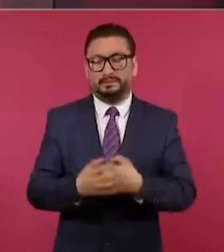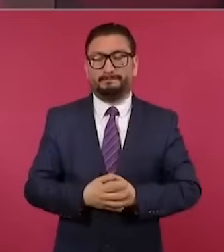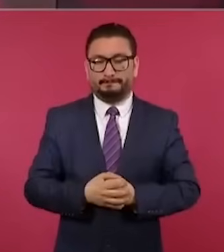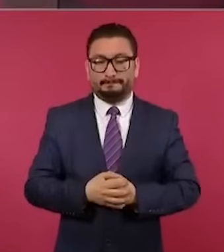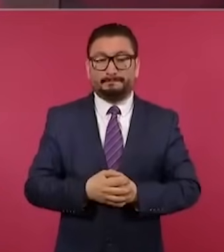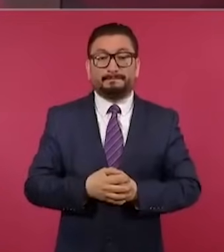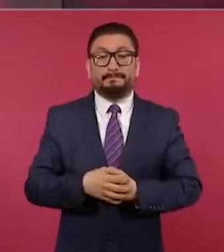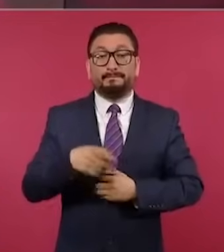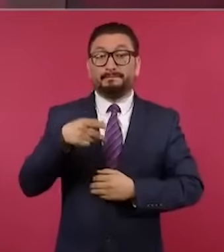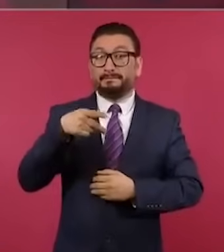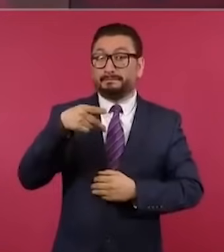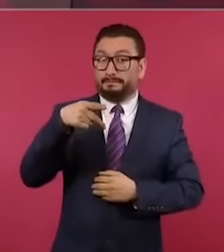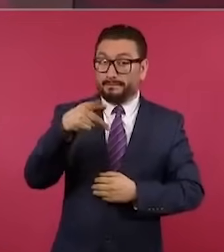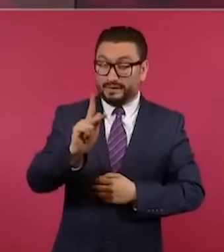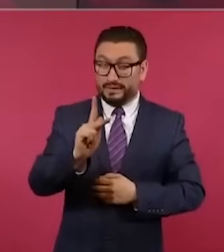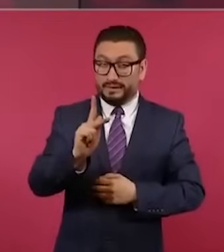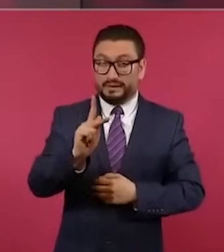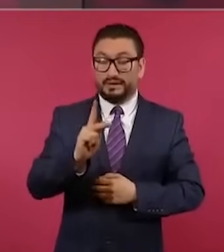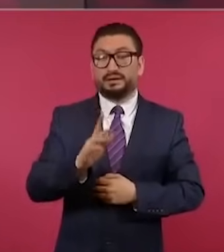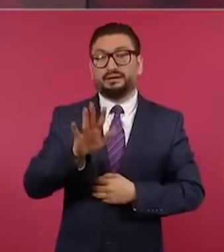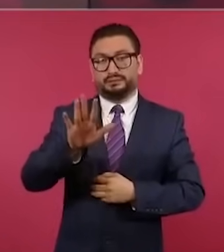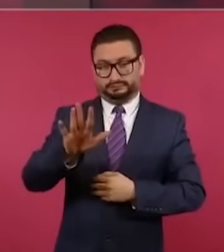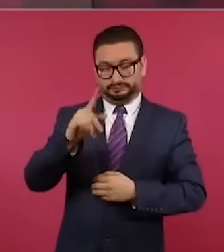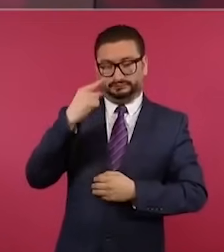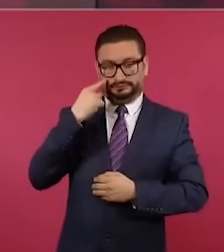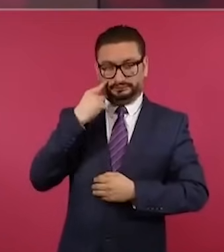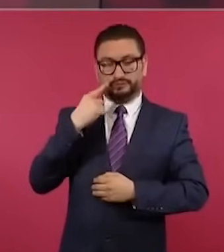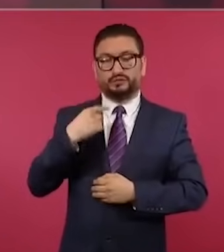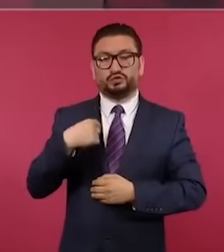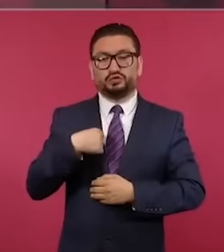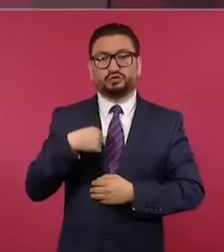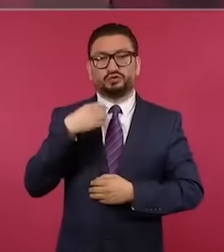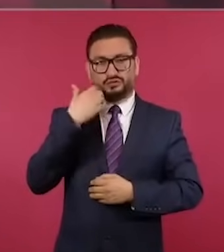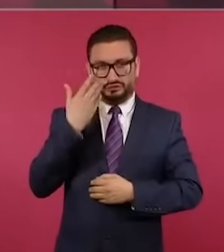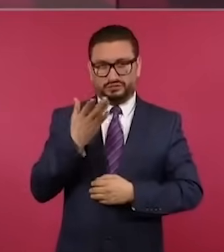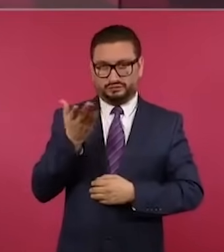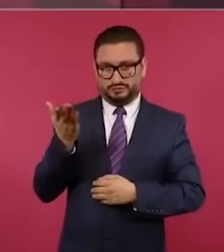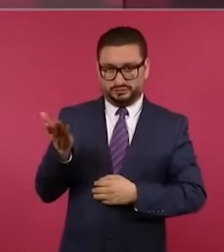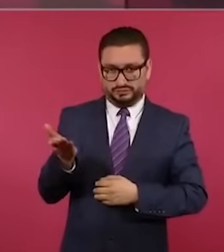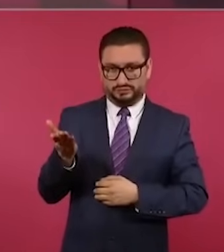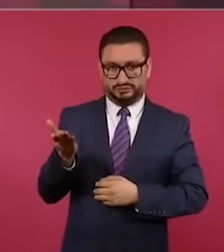Pero nada más quiero que